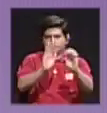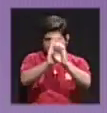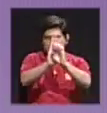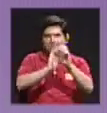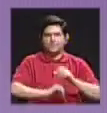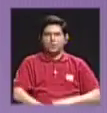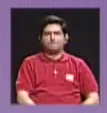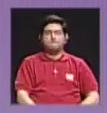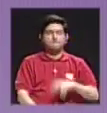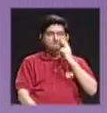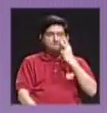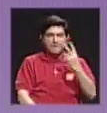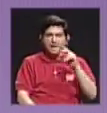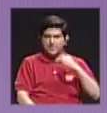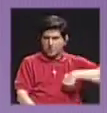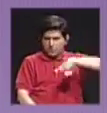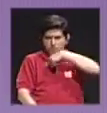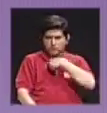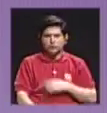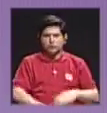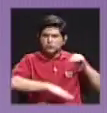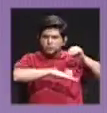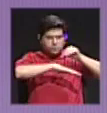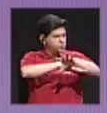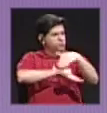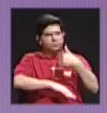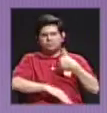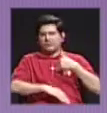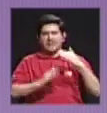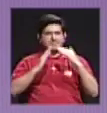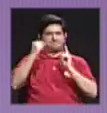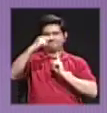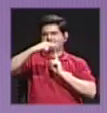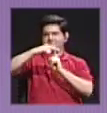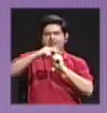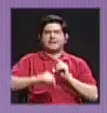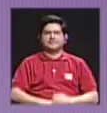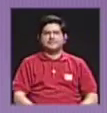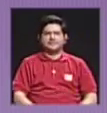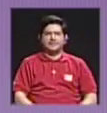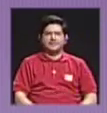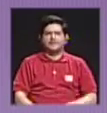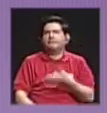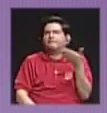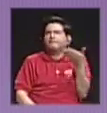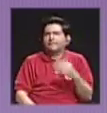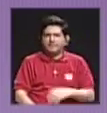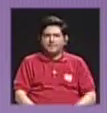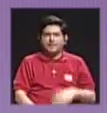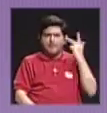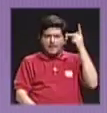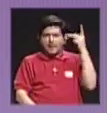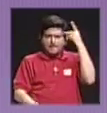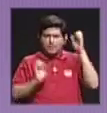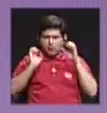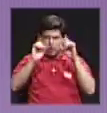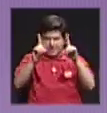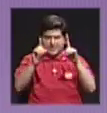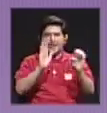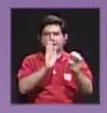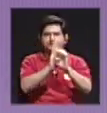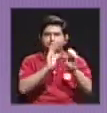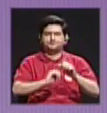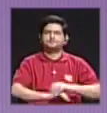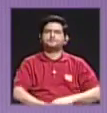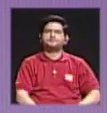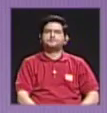ejemplo, cuando vemos la gran influencia que ha ejercido la Iglesia en las políticas educativas, por